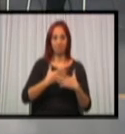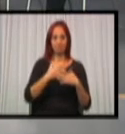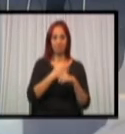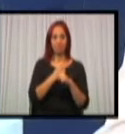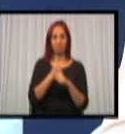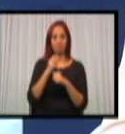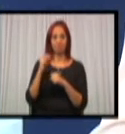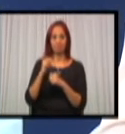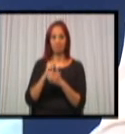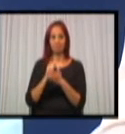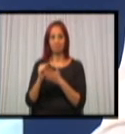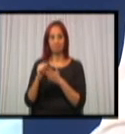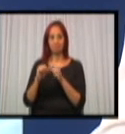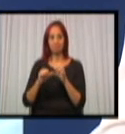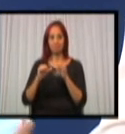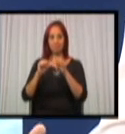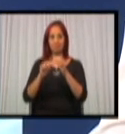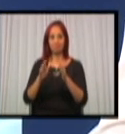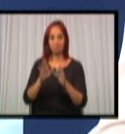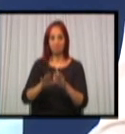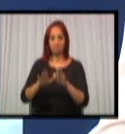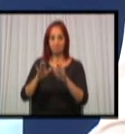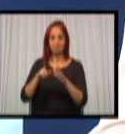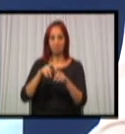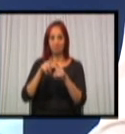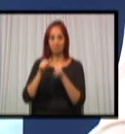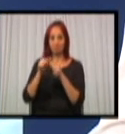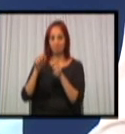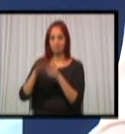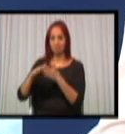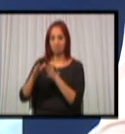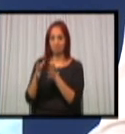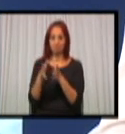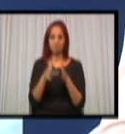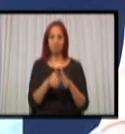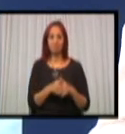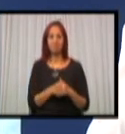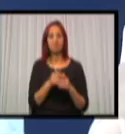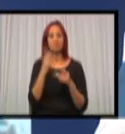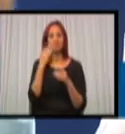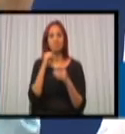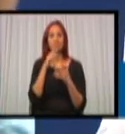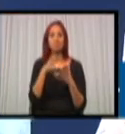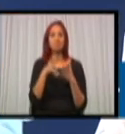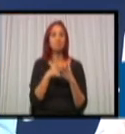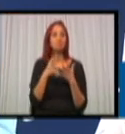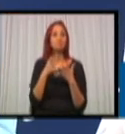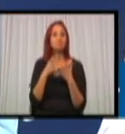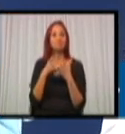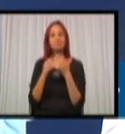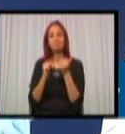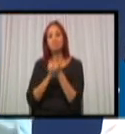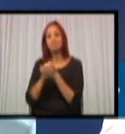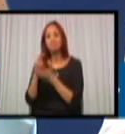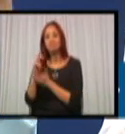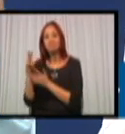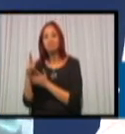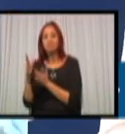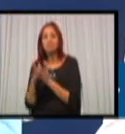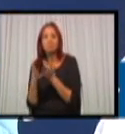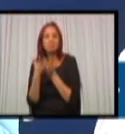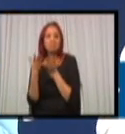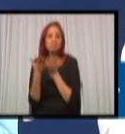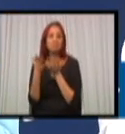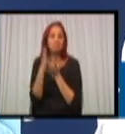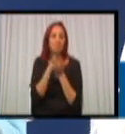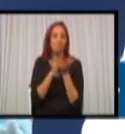Mateo que viene creciendo en armonía con lo que el pueblo desea. No queremos un San Mateo que se dispare, un San Mateo que